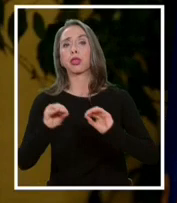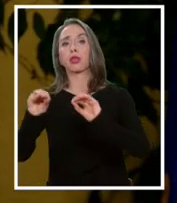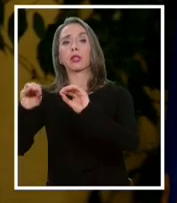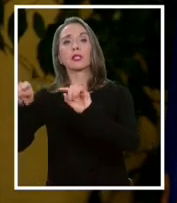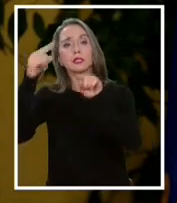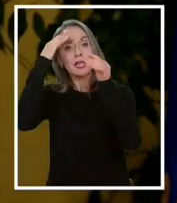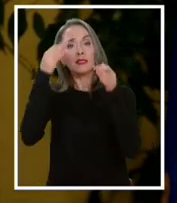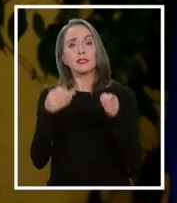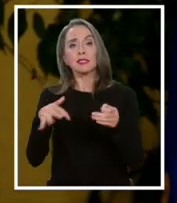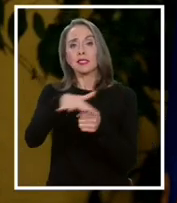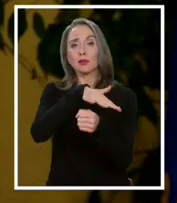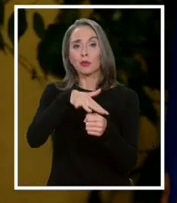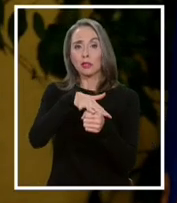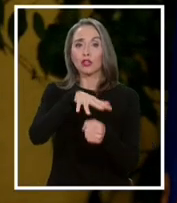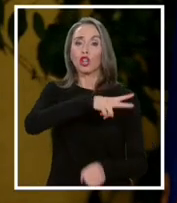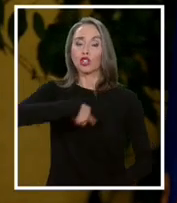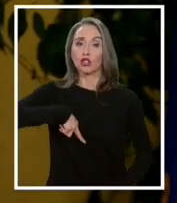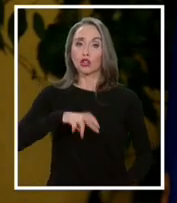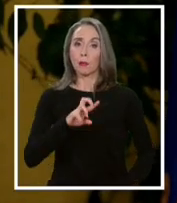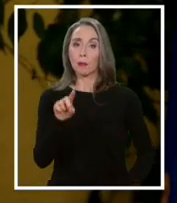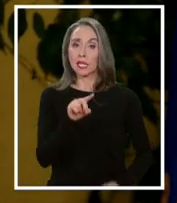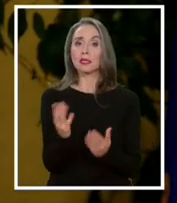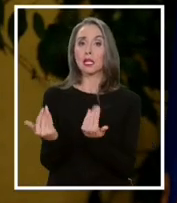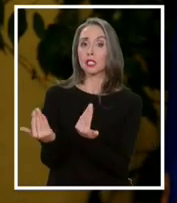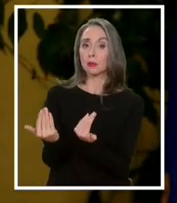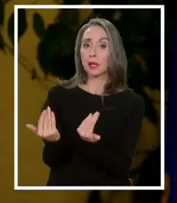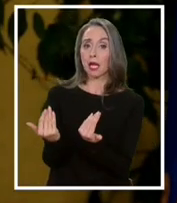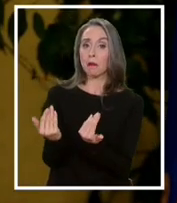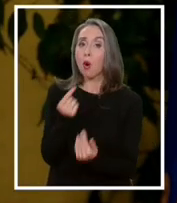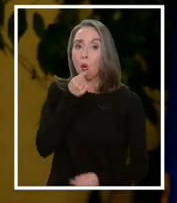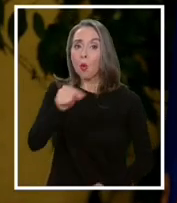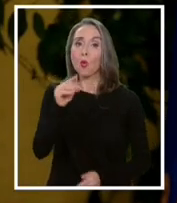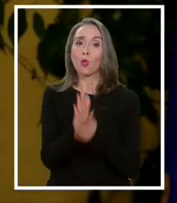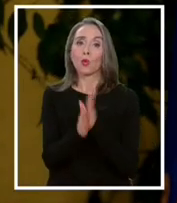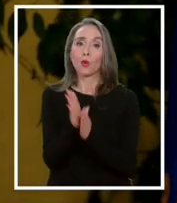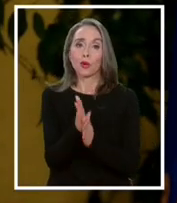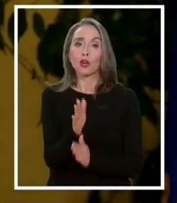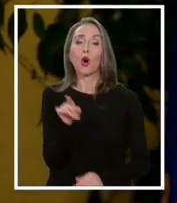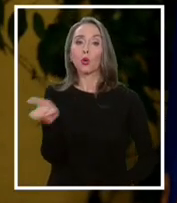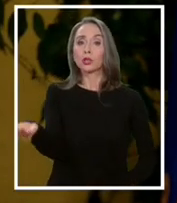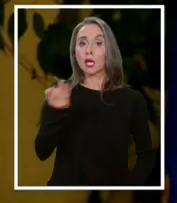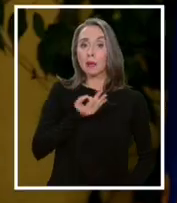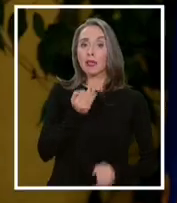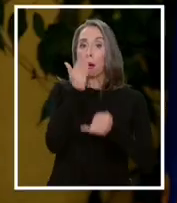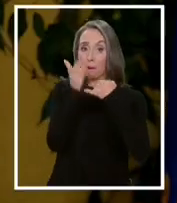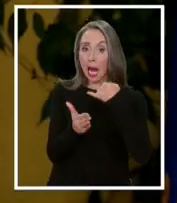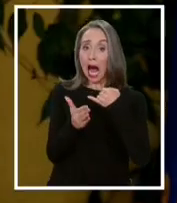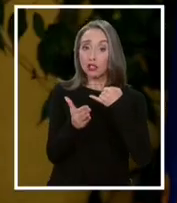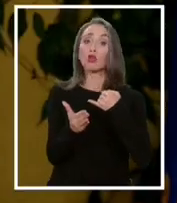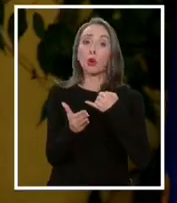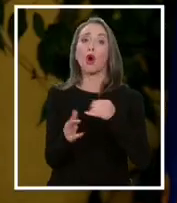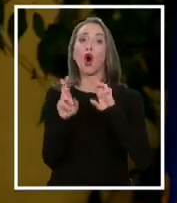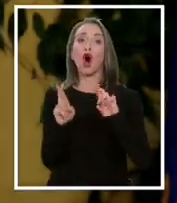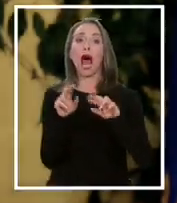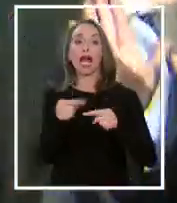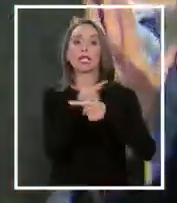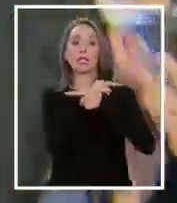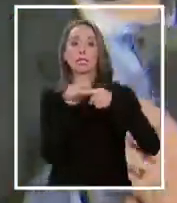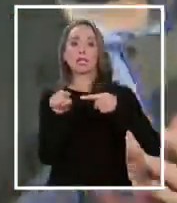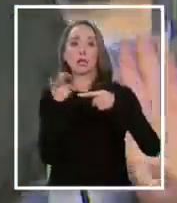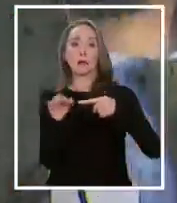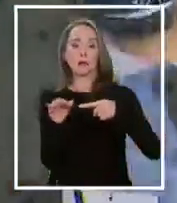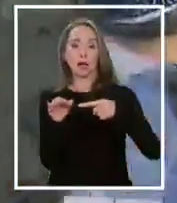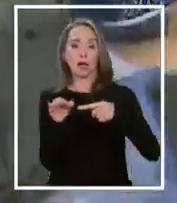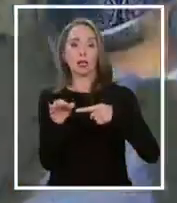esta situación nosotros los socialistas esperamos que sea a la brevedad si usted me dice en un plazo ojalá fuera esta semana